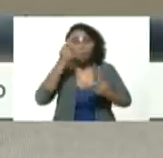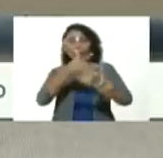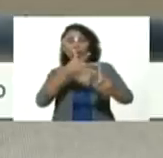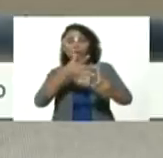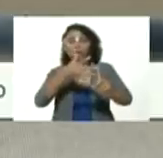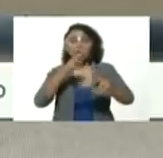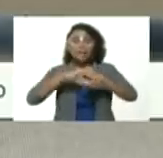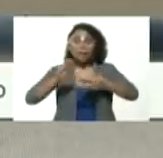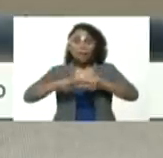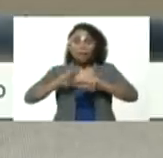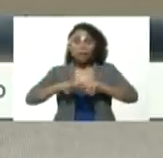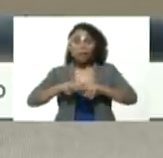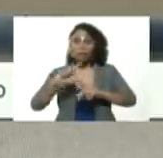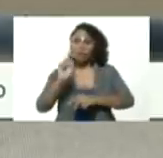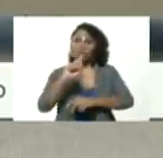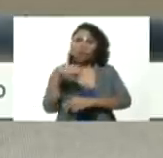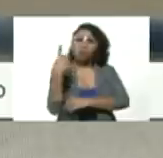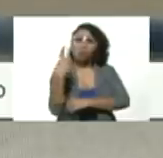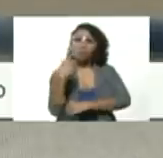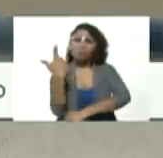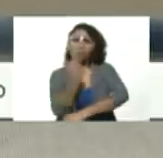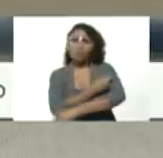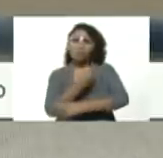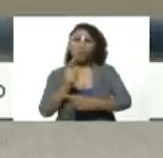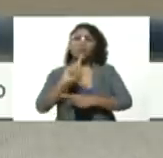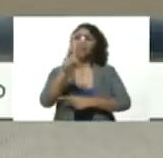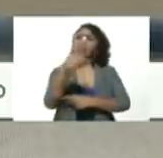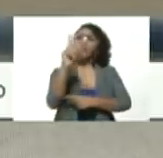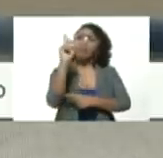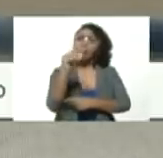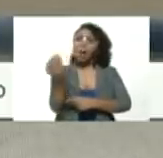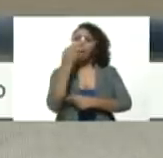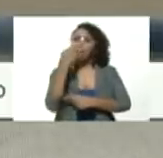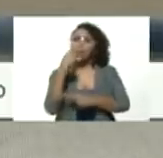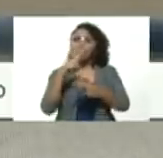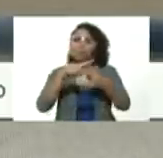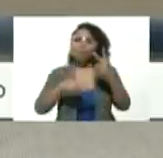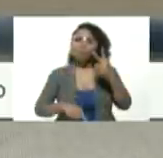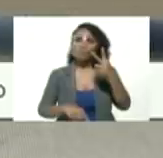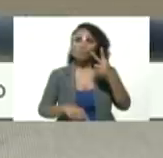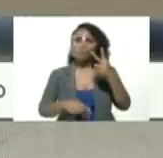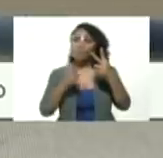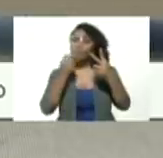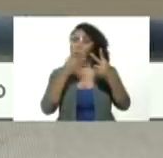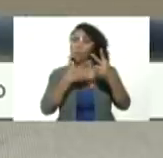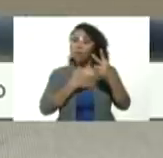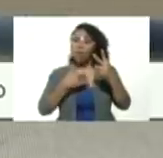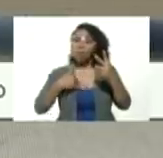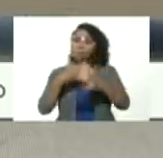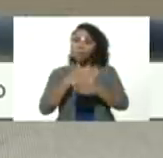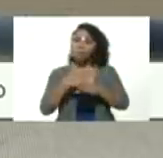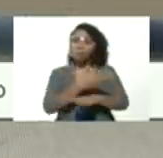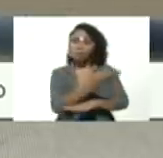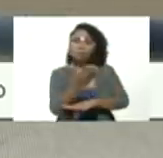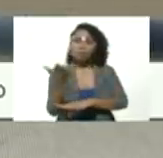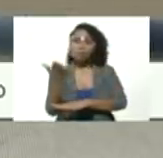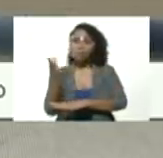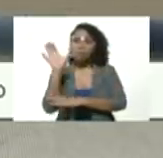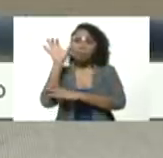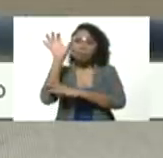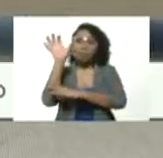infantil, no solamente en vacunación, sino también en alimentación. Así que bueno, queríamos compartir con el